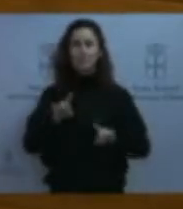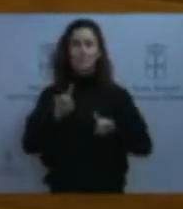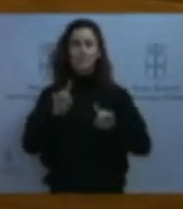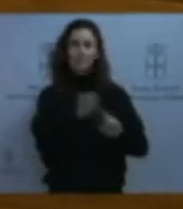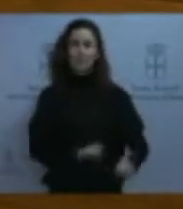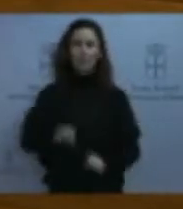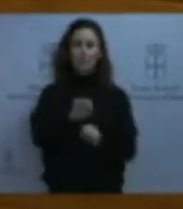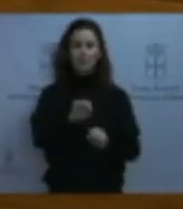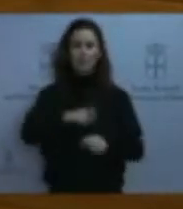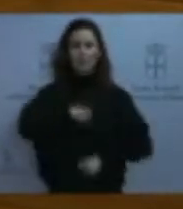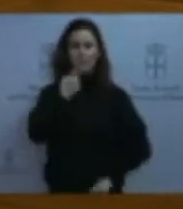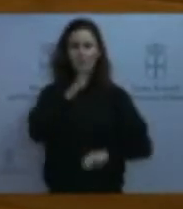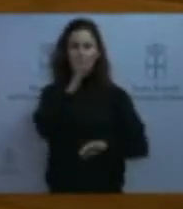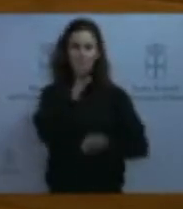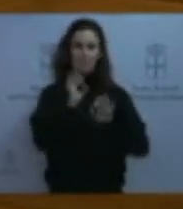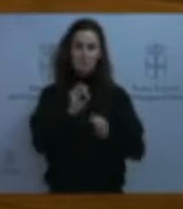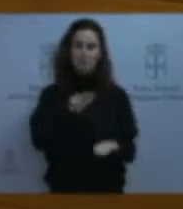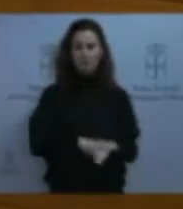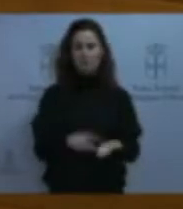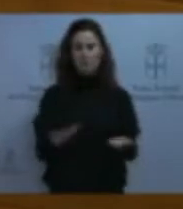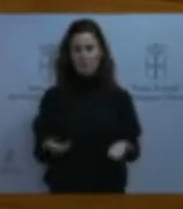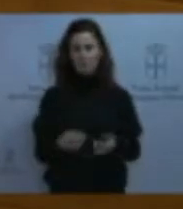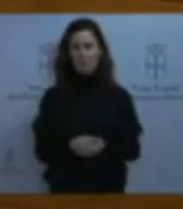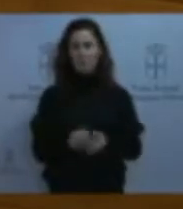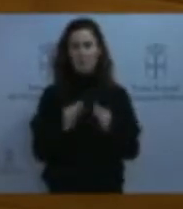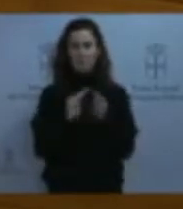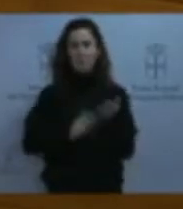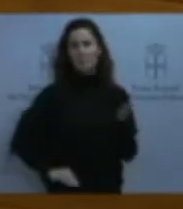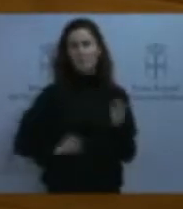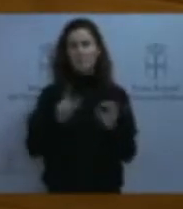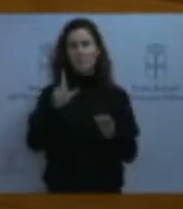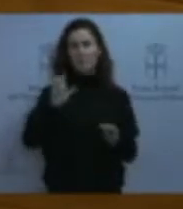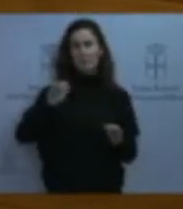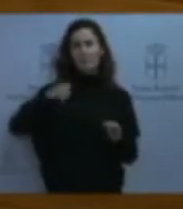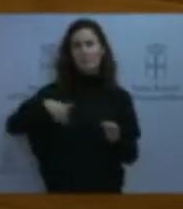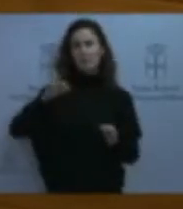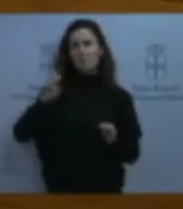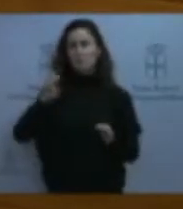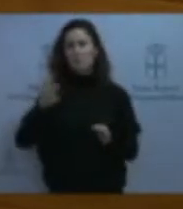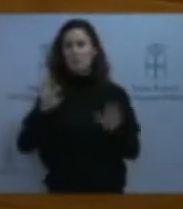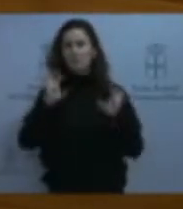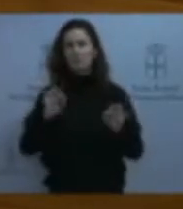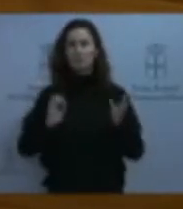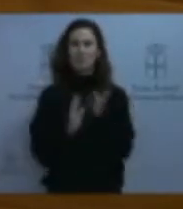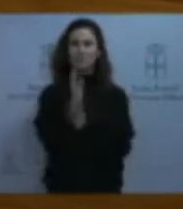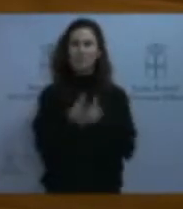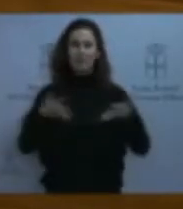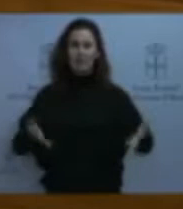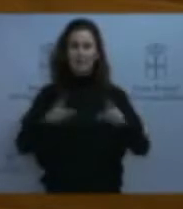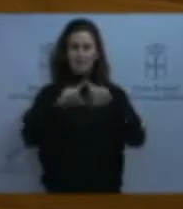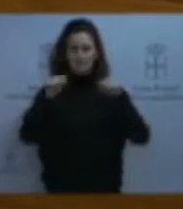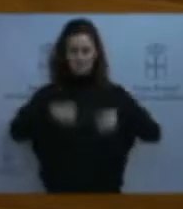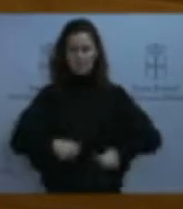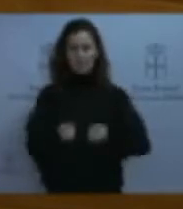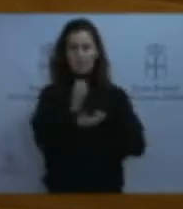su homologación, y vamos a disponer también de un informe elaborado por el Indurot sobre grandes incendios forestales en Asturias. Y, además,